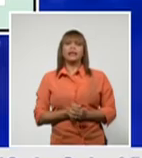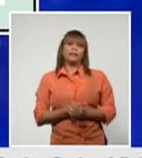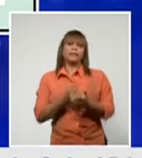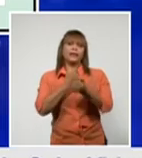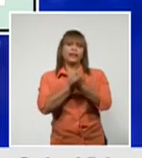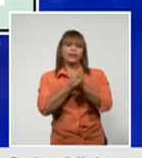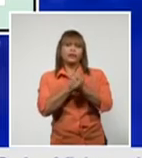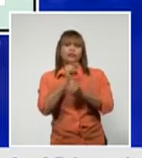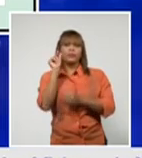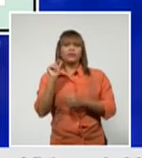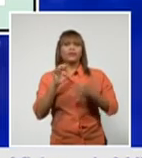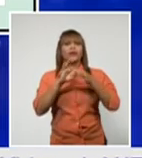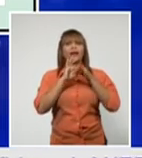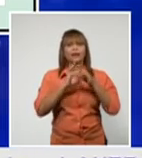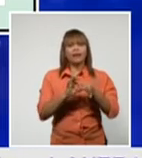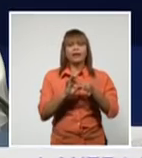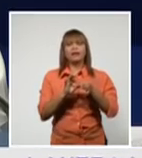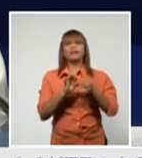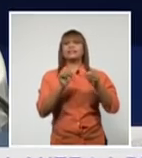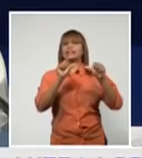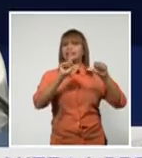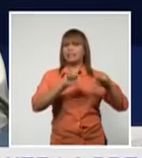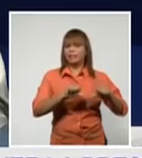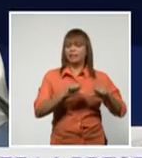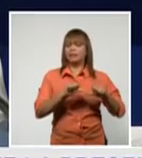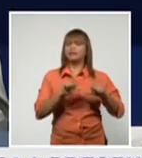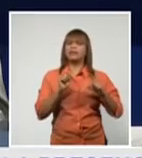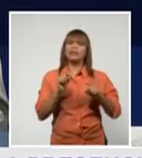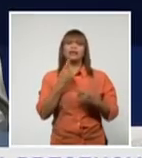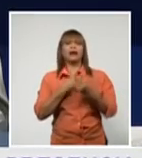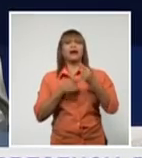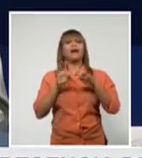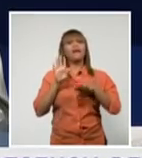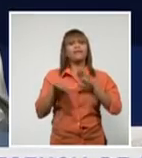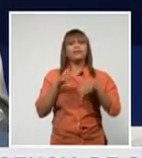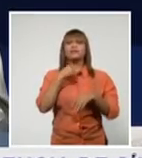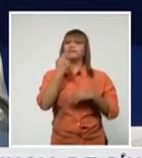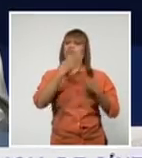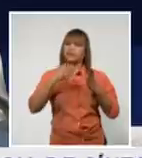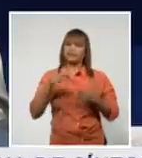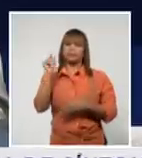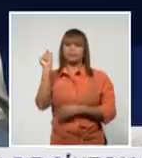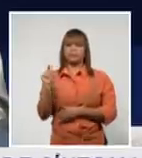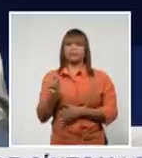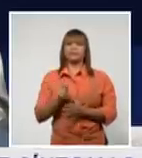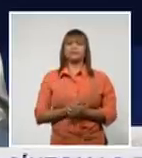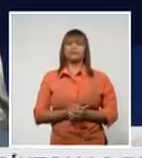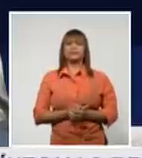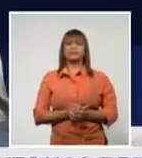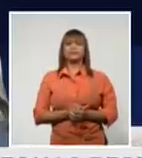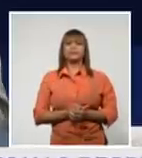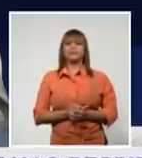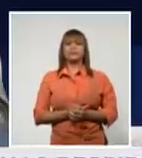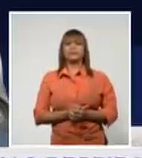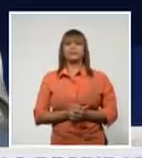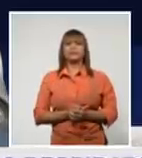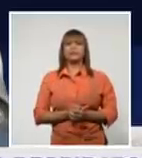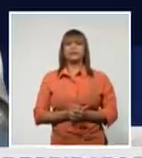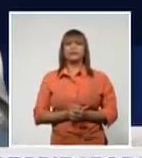pacientes críticos y lamentablemente de que fallezcan algunos pacientes, sobre todo teniendo en cuenta